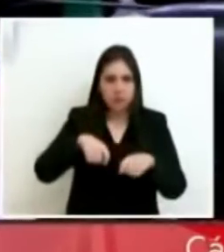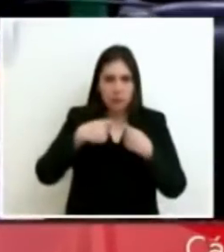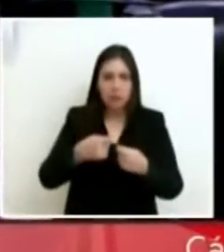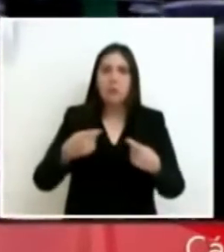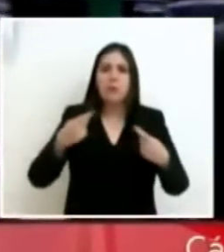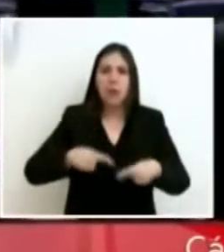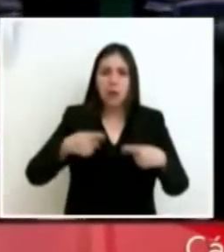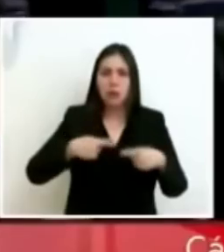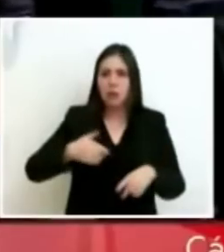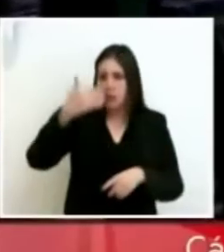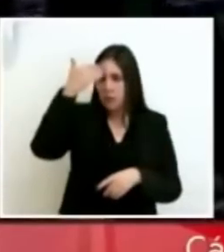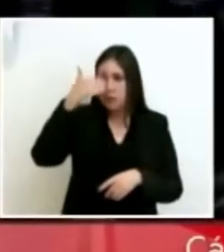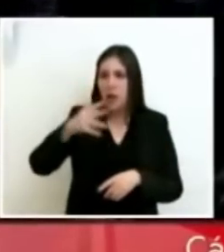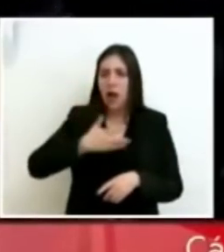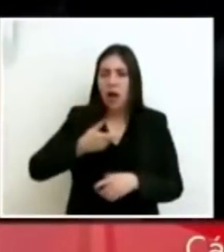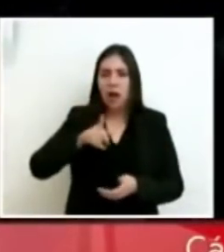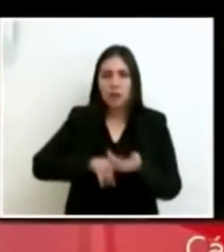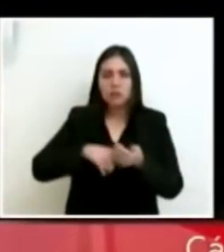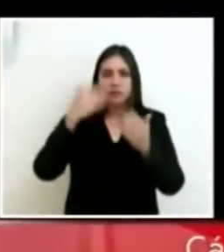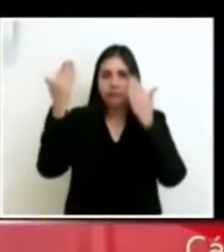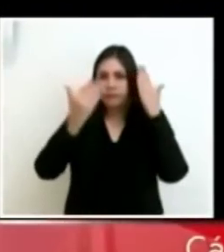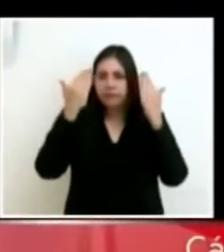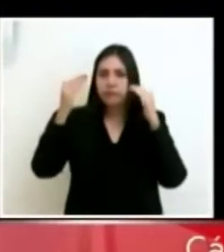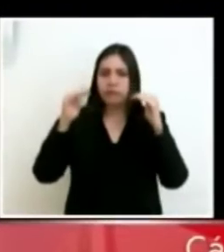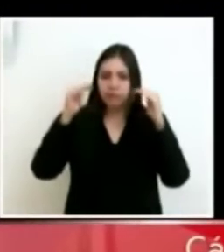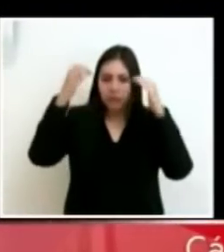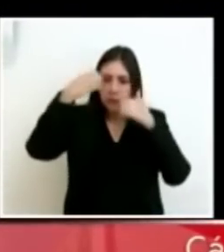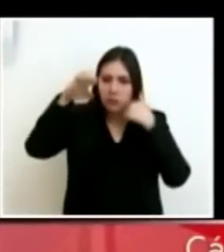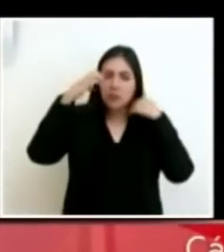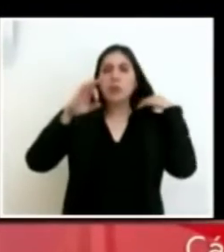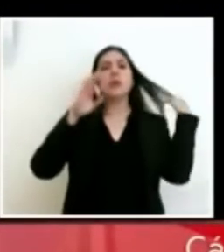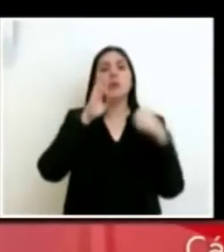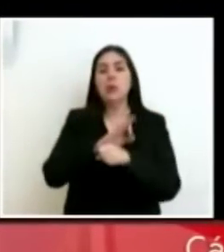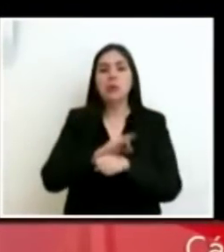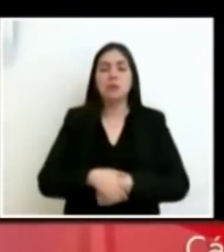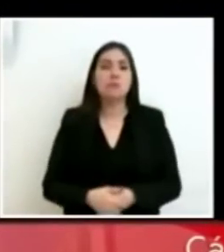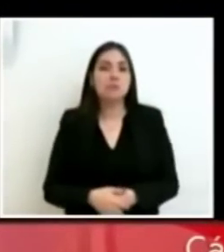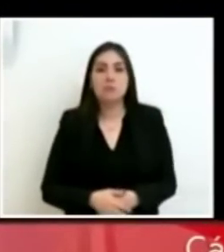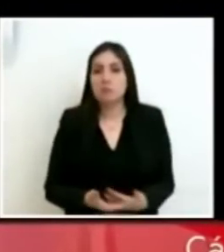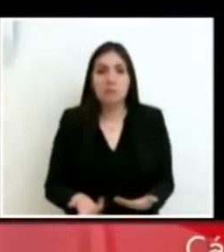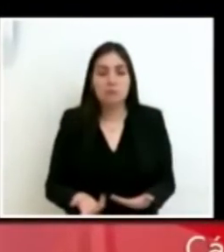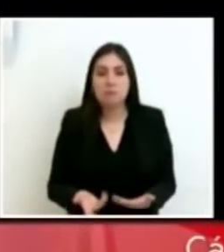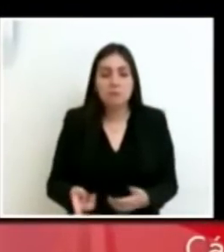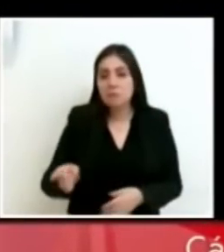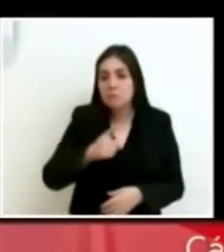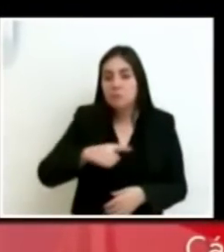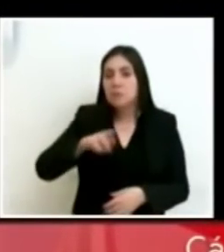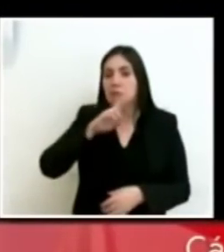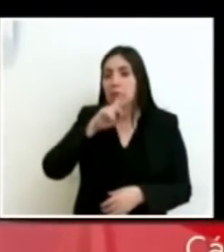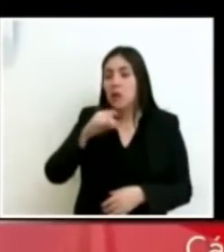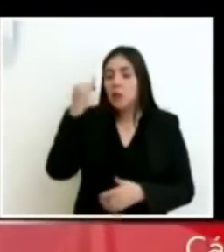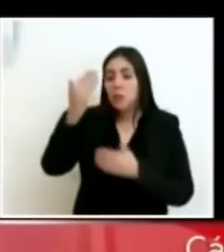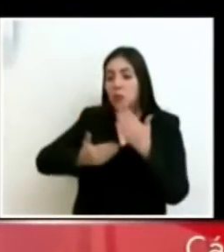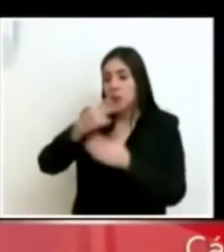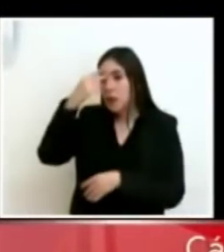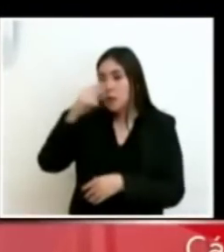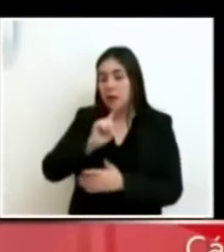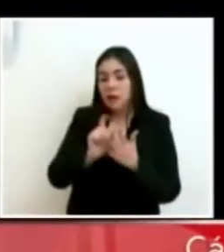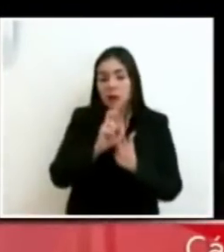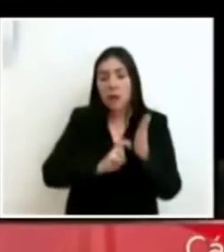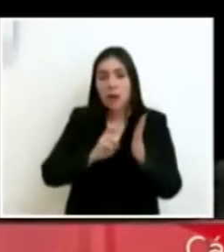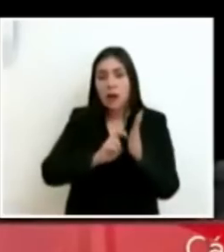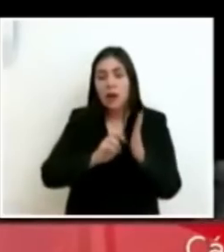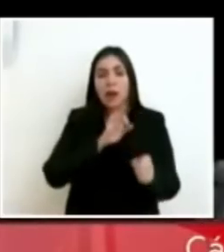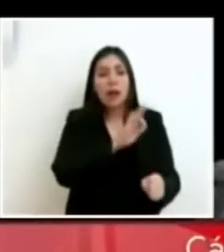personal capacitado y protegido. Pero no, lo que propusieron a México fue una reforma con la justicia del